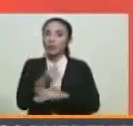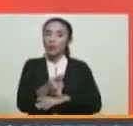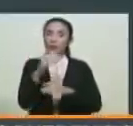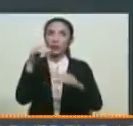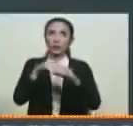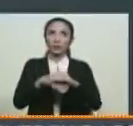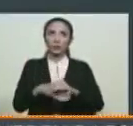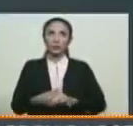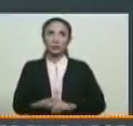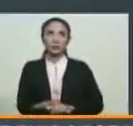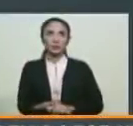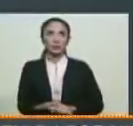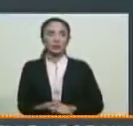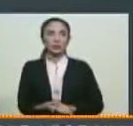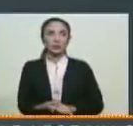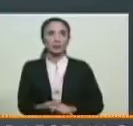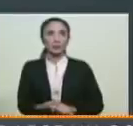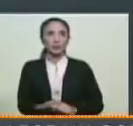votar.